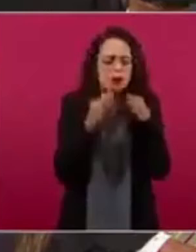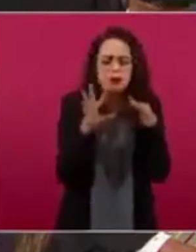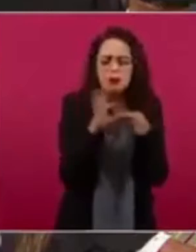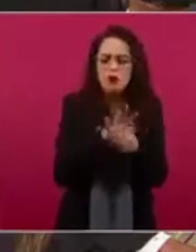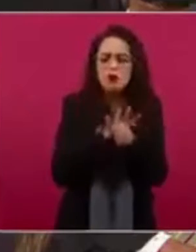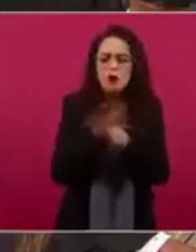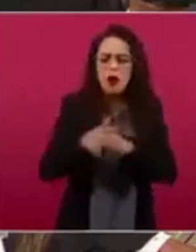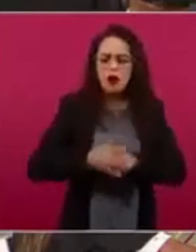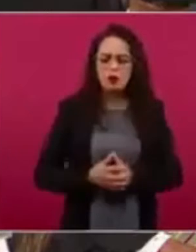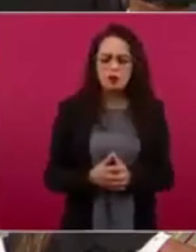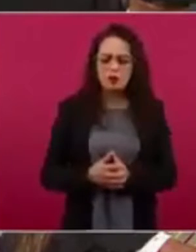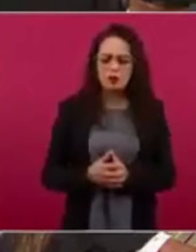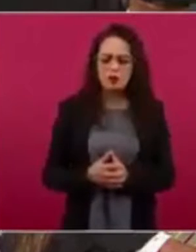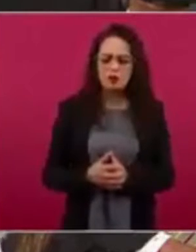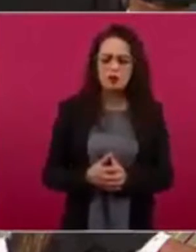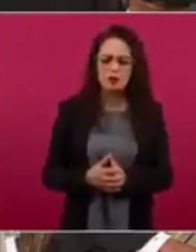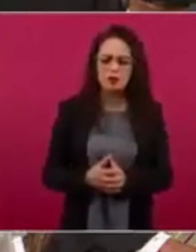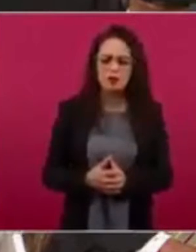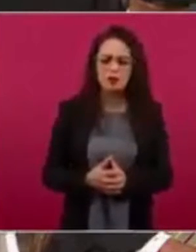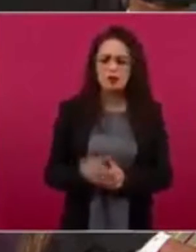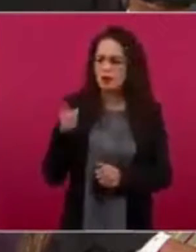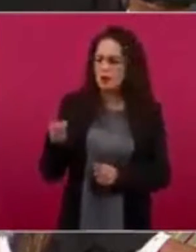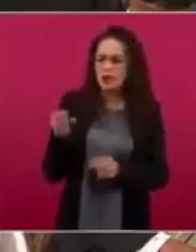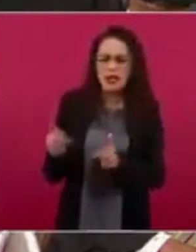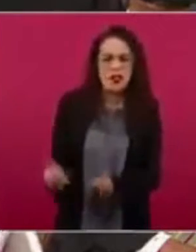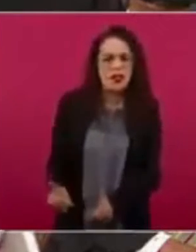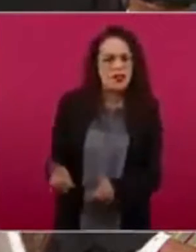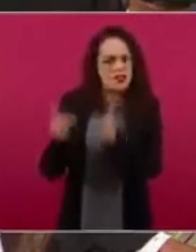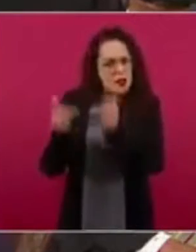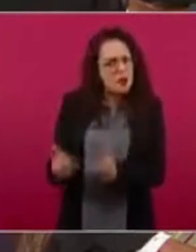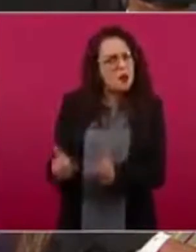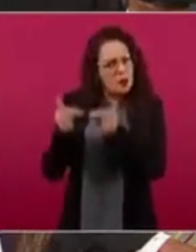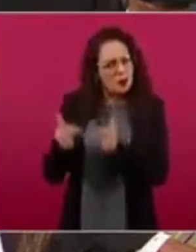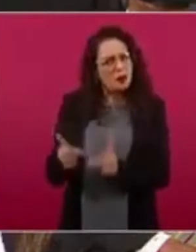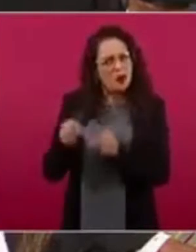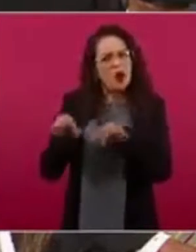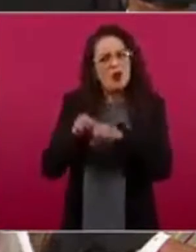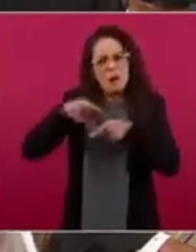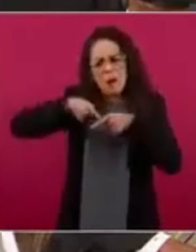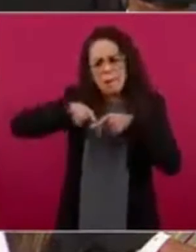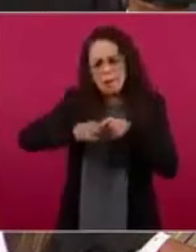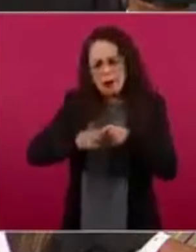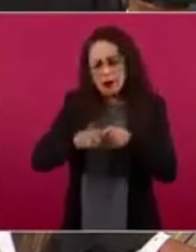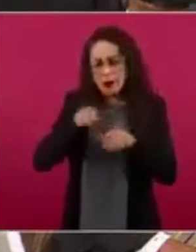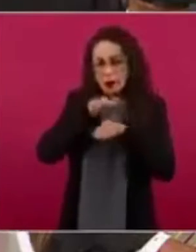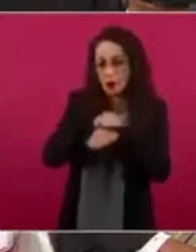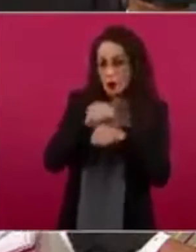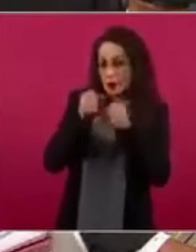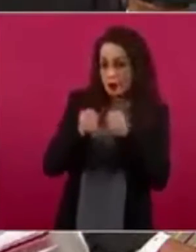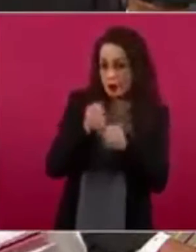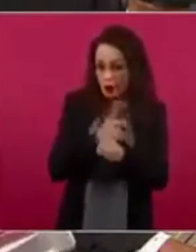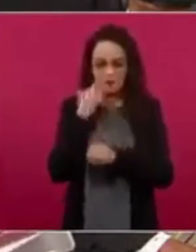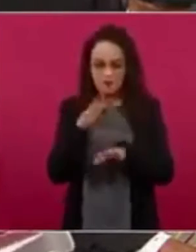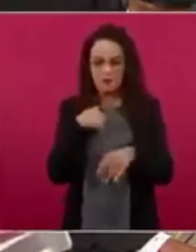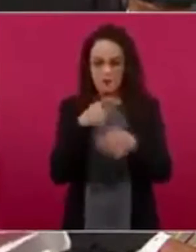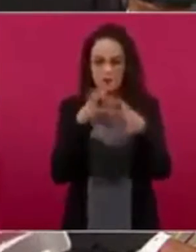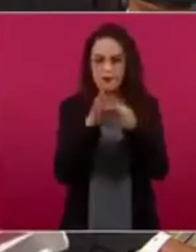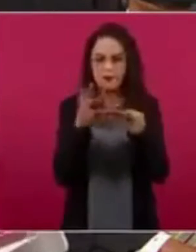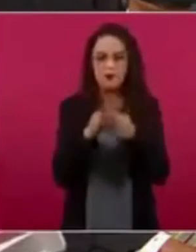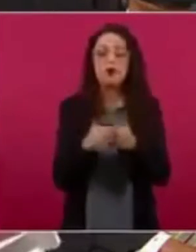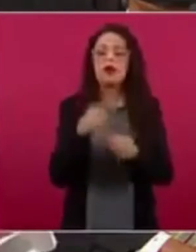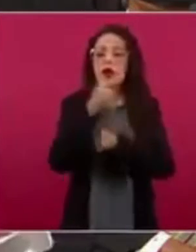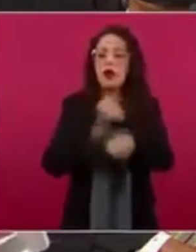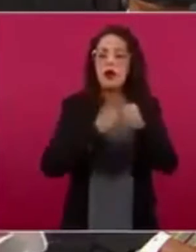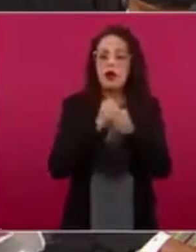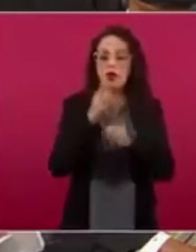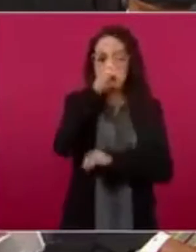¿cómo inició pues este negocio con el tema de la seguridad? En el 2010, Luis